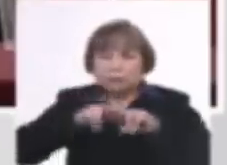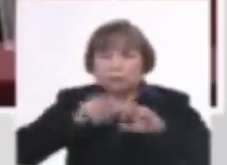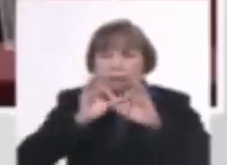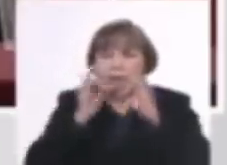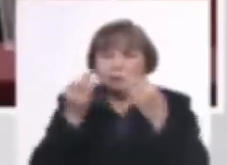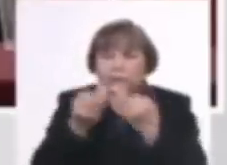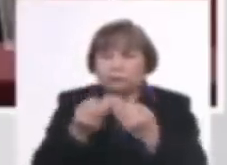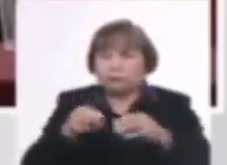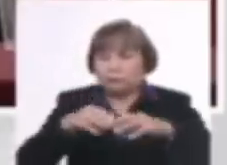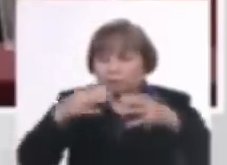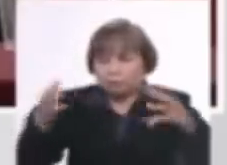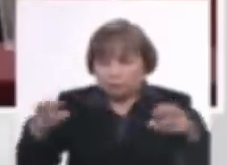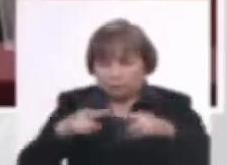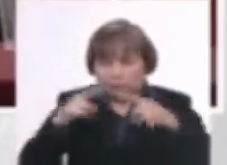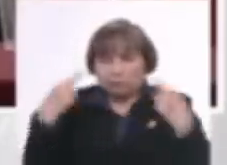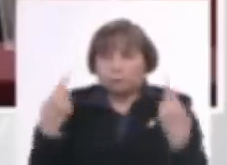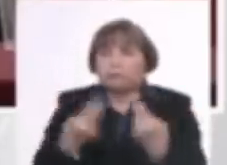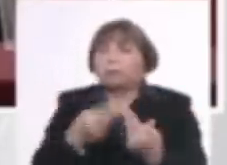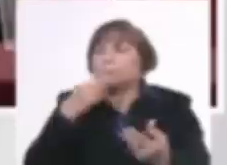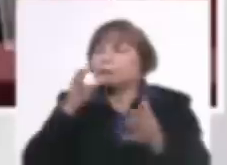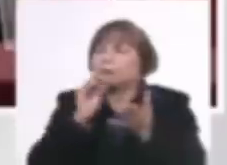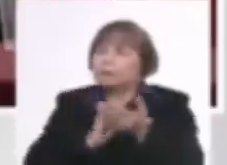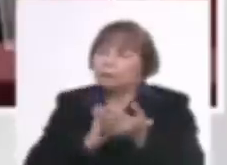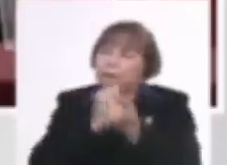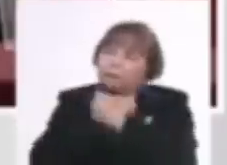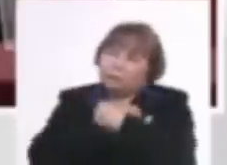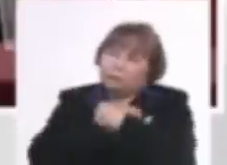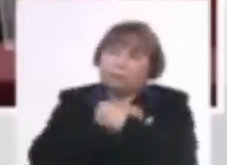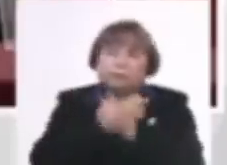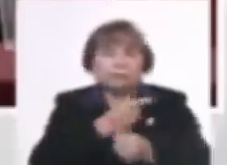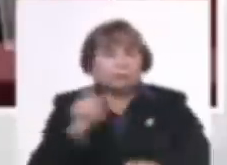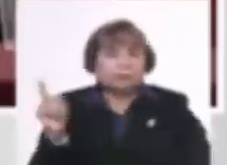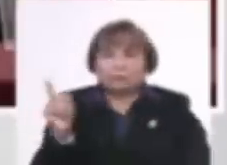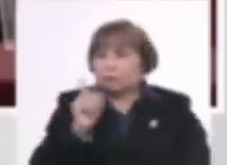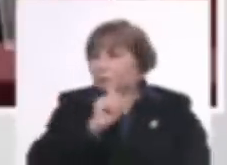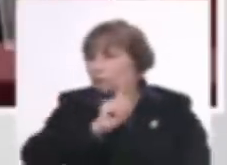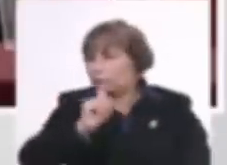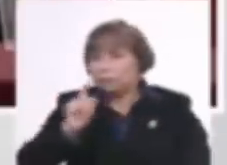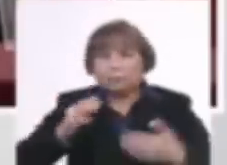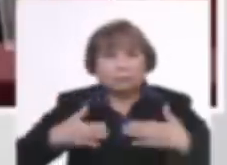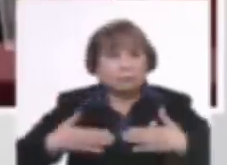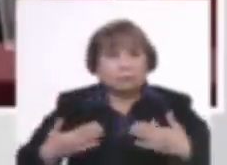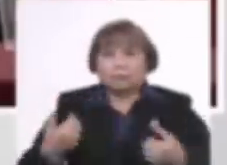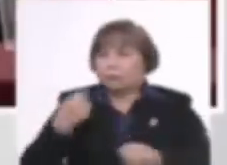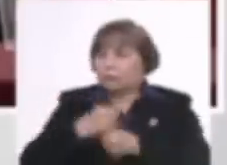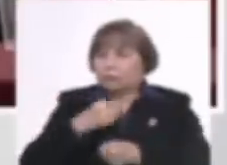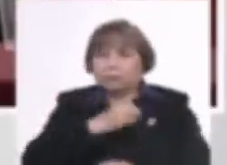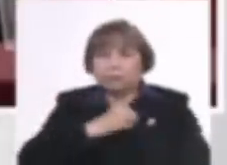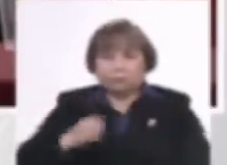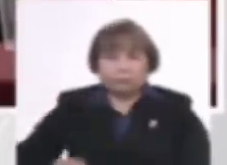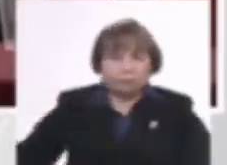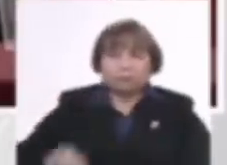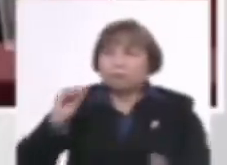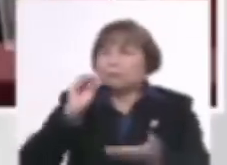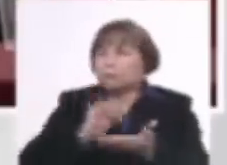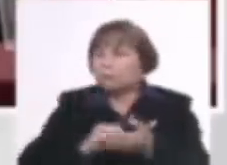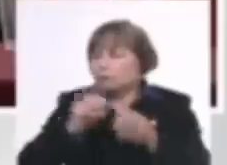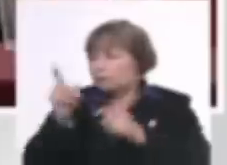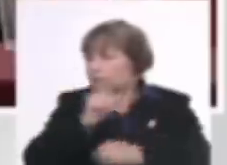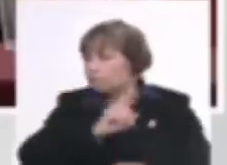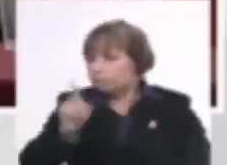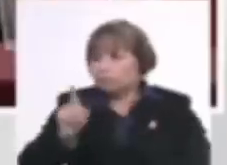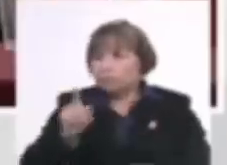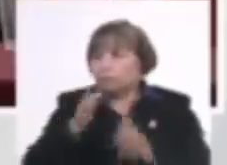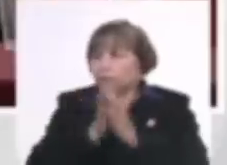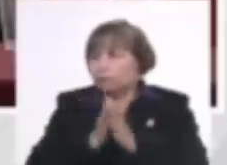su familia en una reunión y decirles, por más cariño que les tenga, no pueden trabajar en el Estado y además no